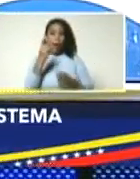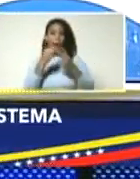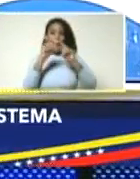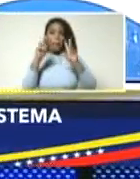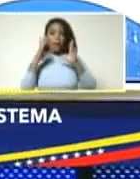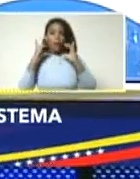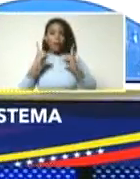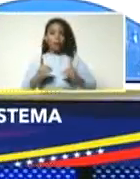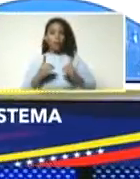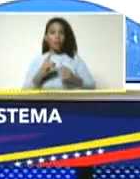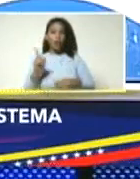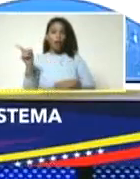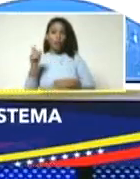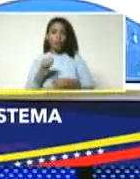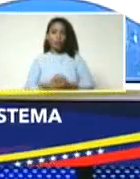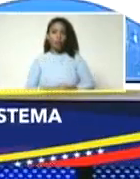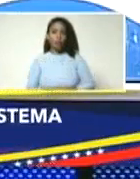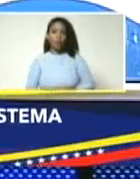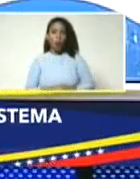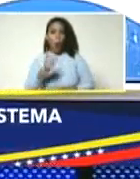descanse, Alejandro.